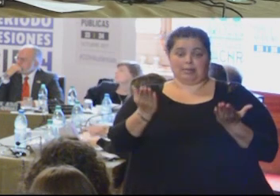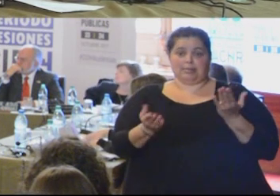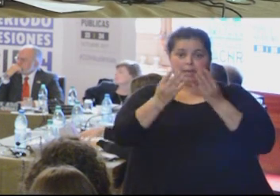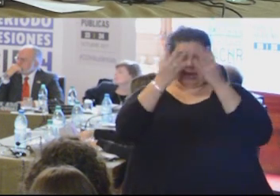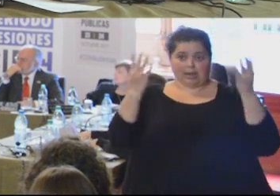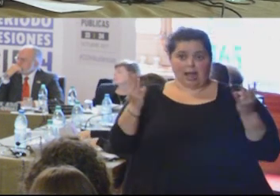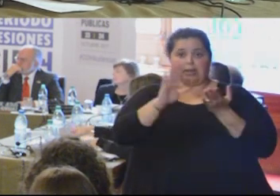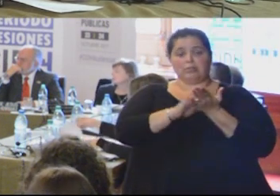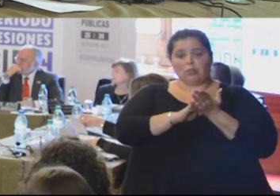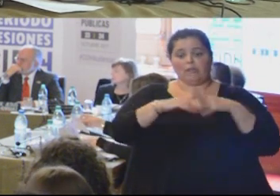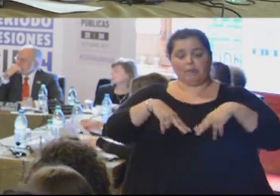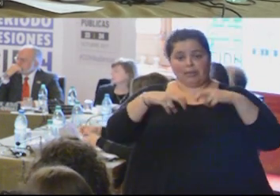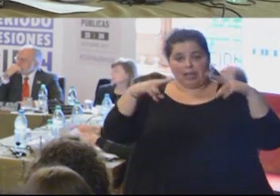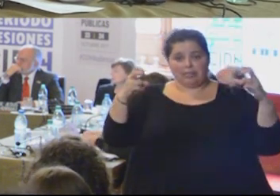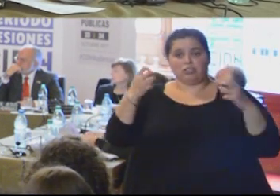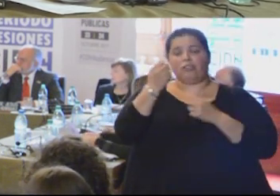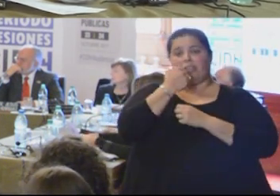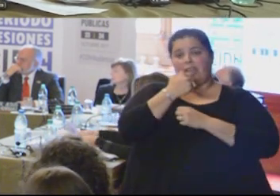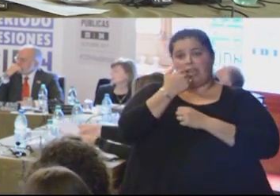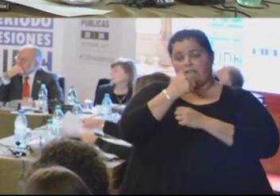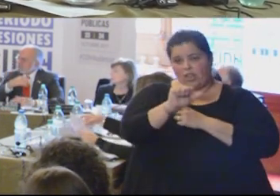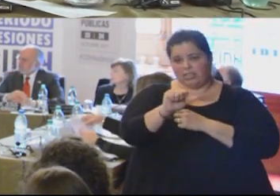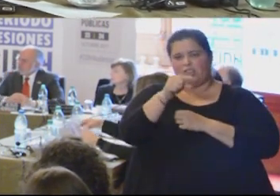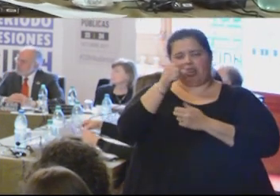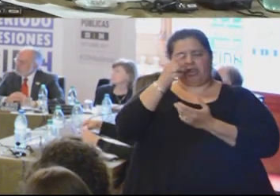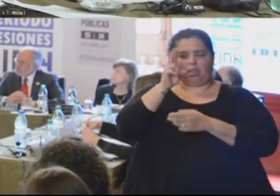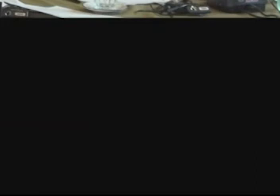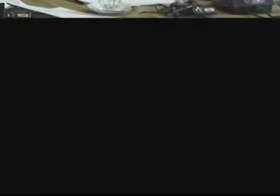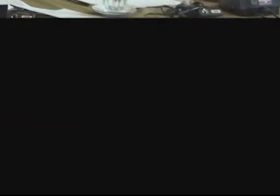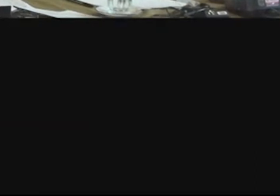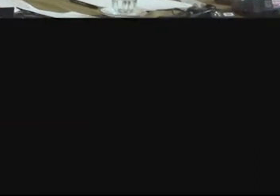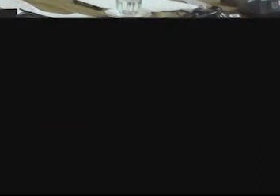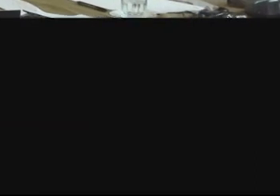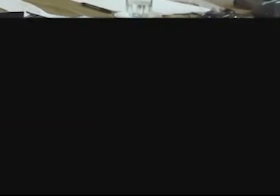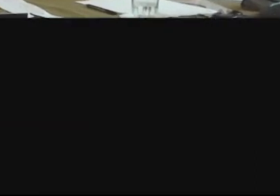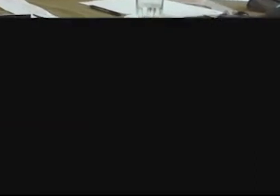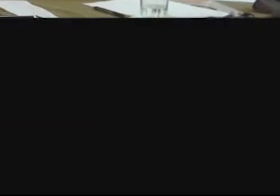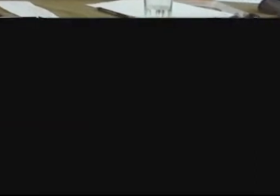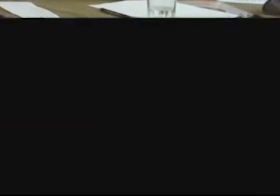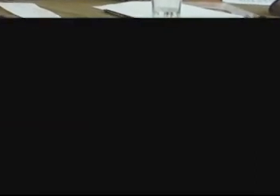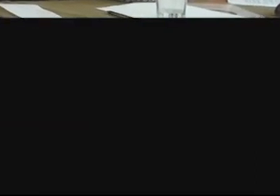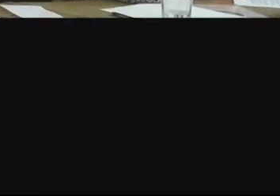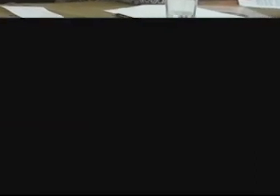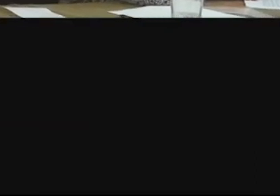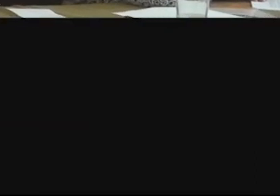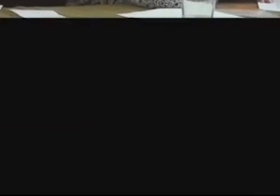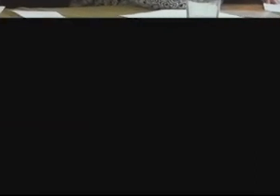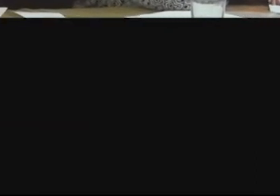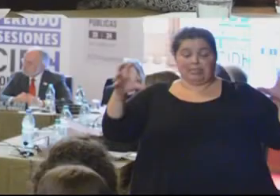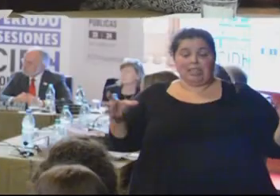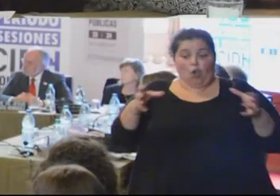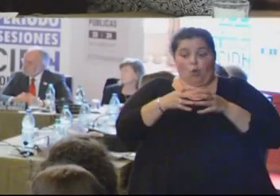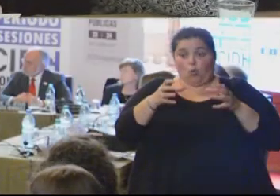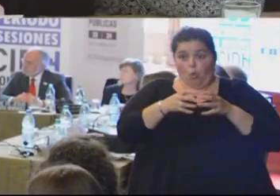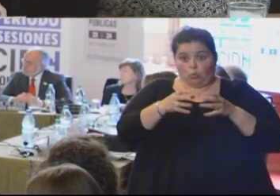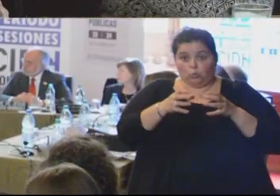agresiones contra defensores y defensoras de derechos humanos para ello nos gustaría que se hiciera un análisis en conjunto de lo que ha